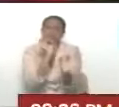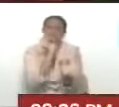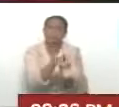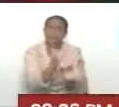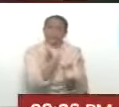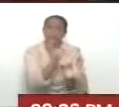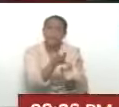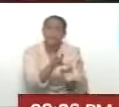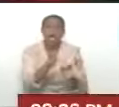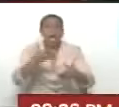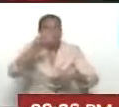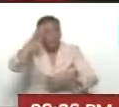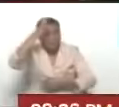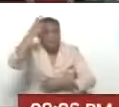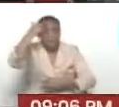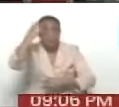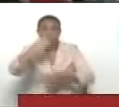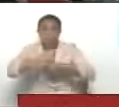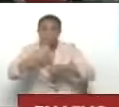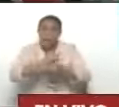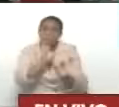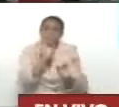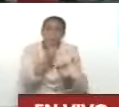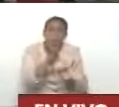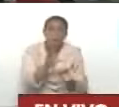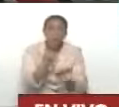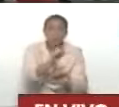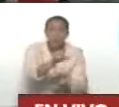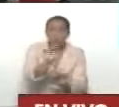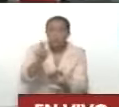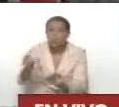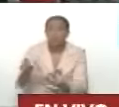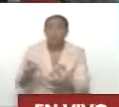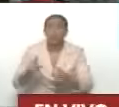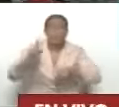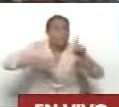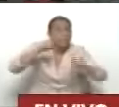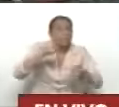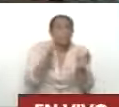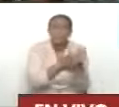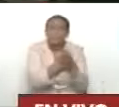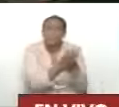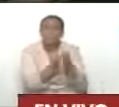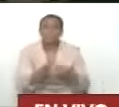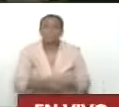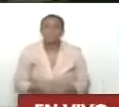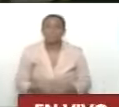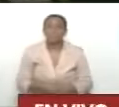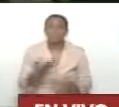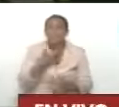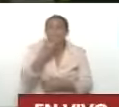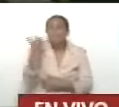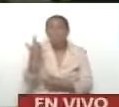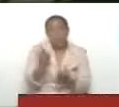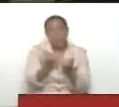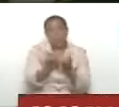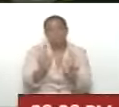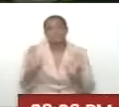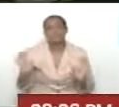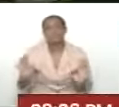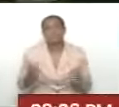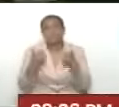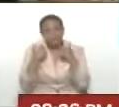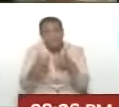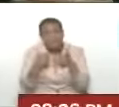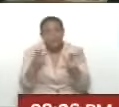de trabajo, en su capacidad de innovación. Mira, este es el mejor dinero.